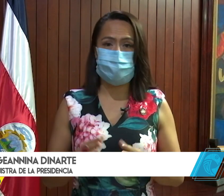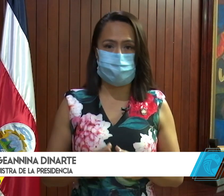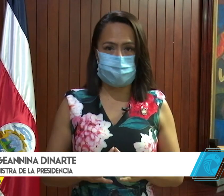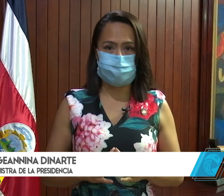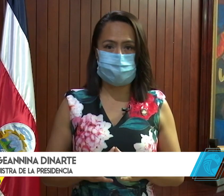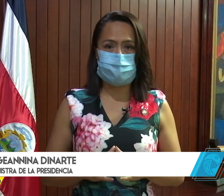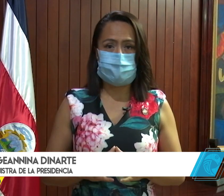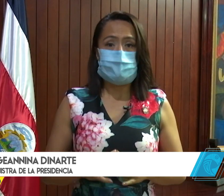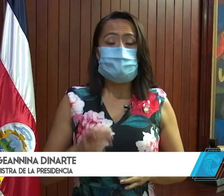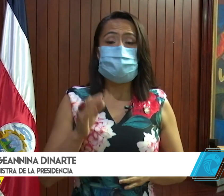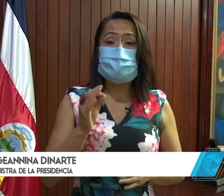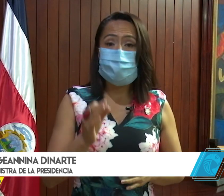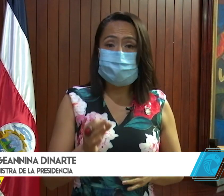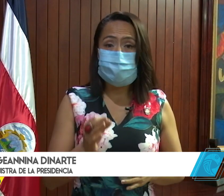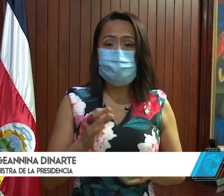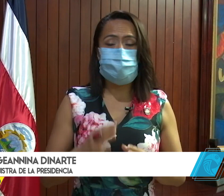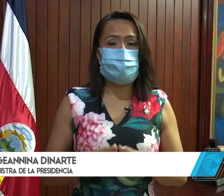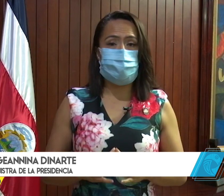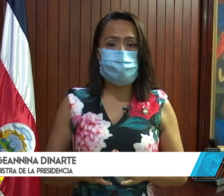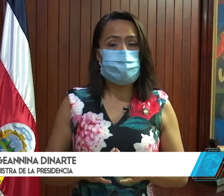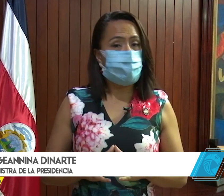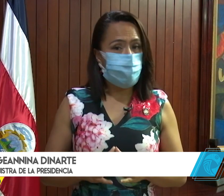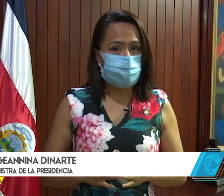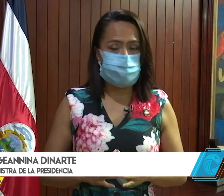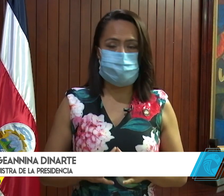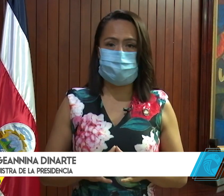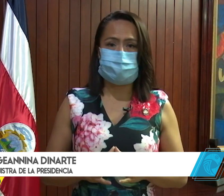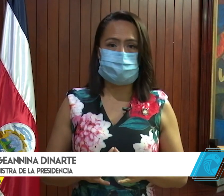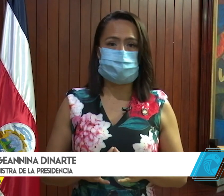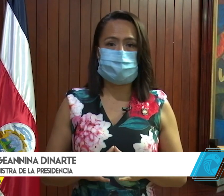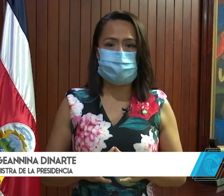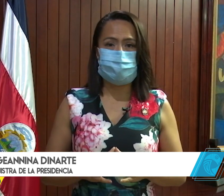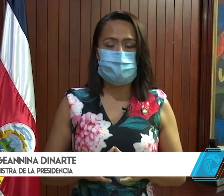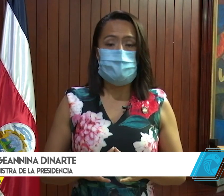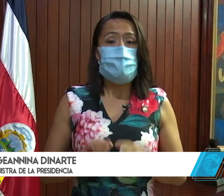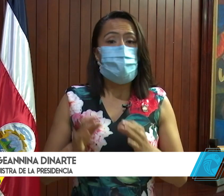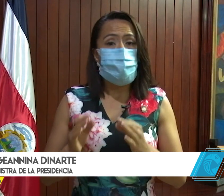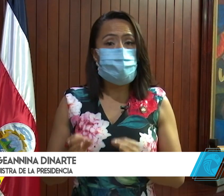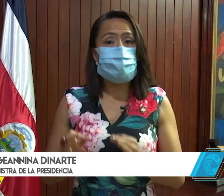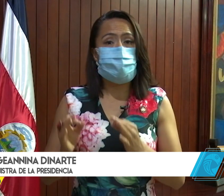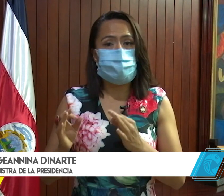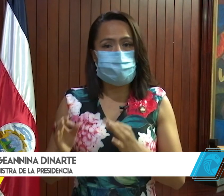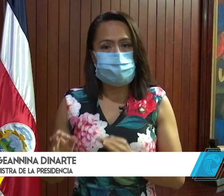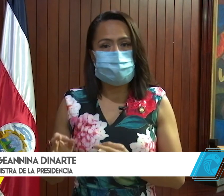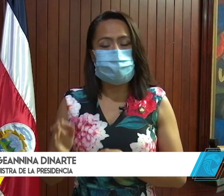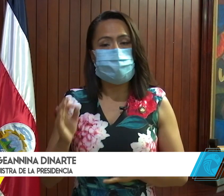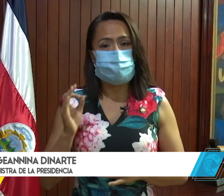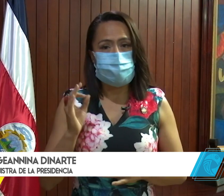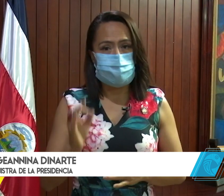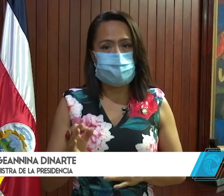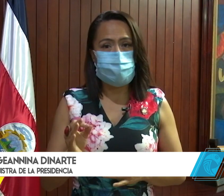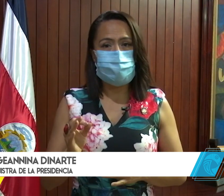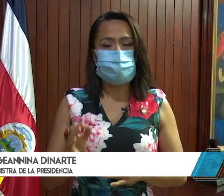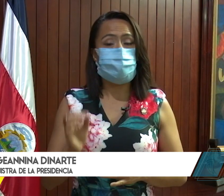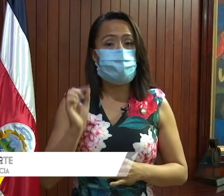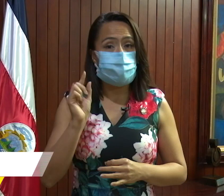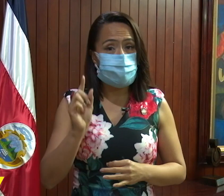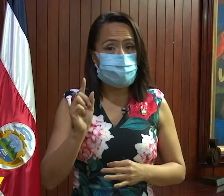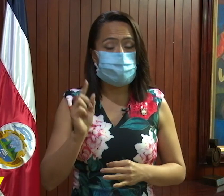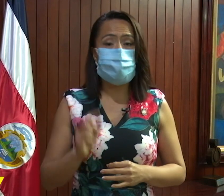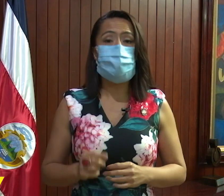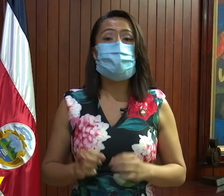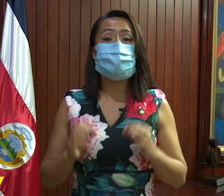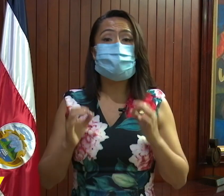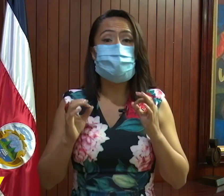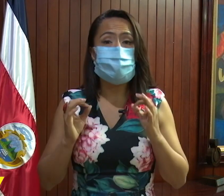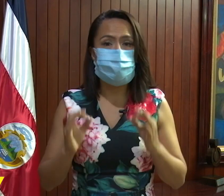que nos rigen. Ya lo ha dicho Servicios Técnicos de la Asamblea Legislativa. Una comparecencia frente al plenario terminaría